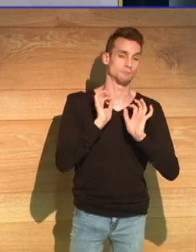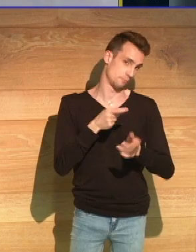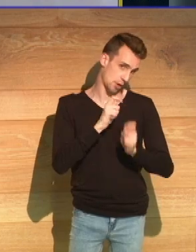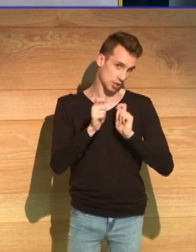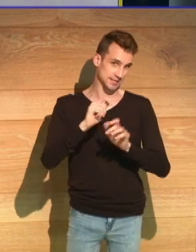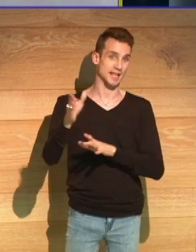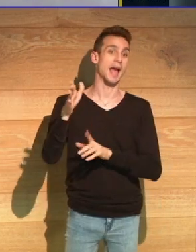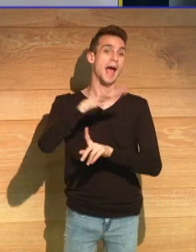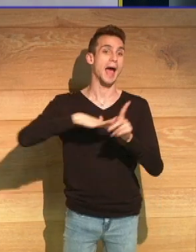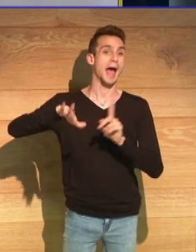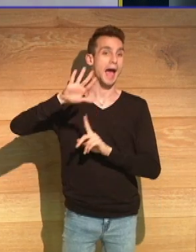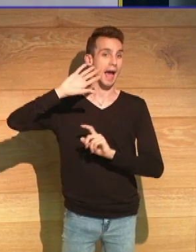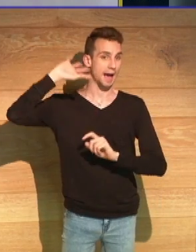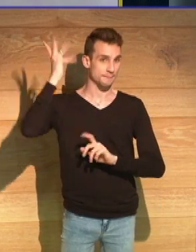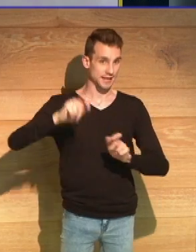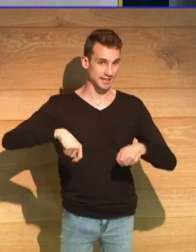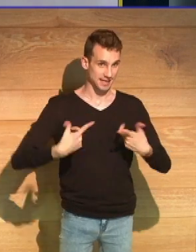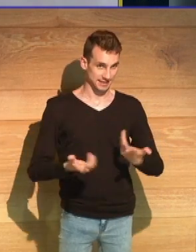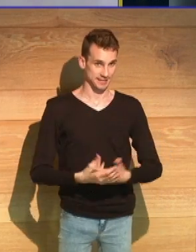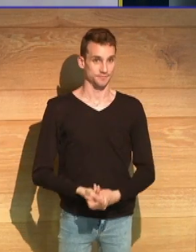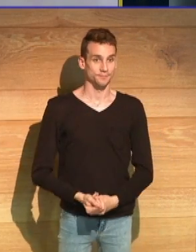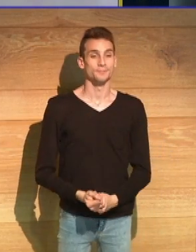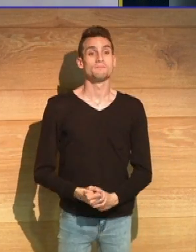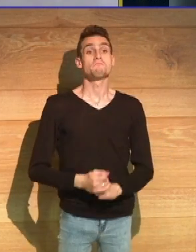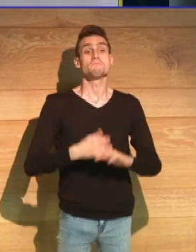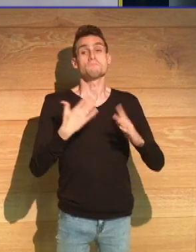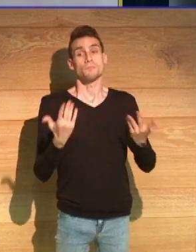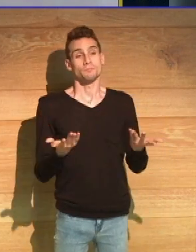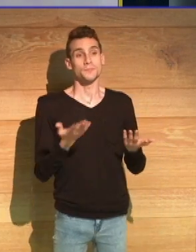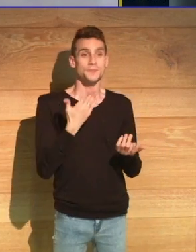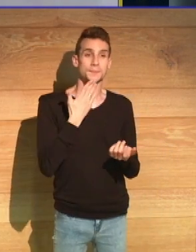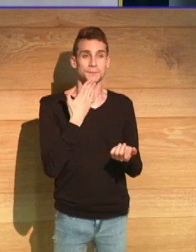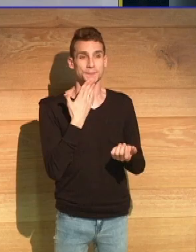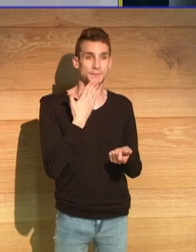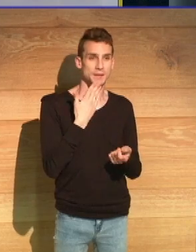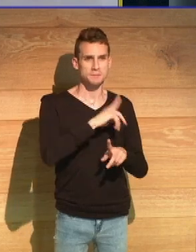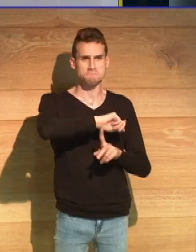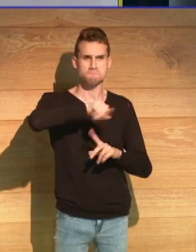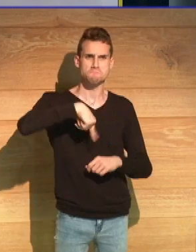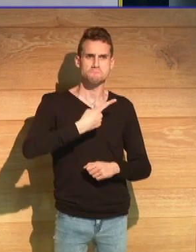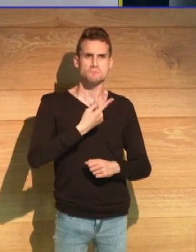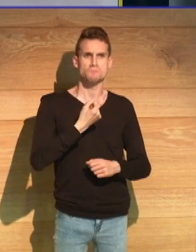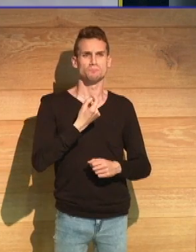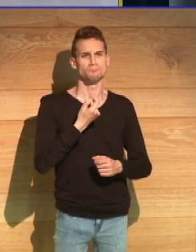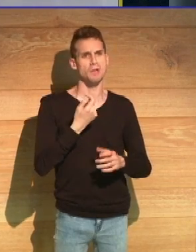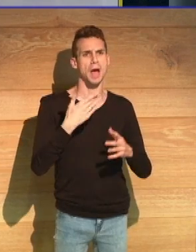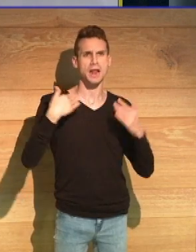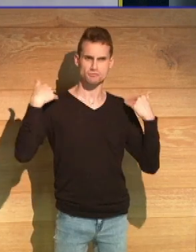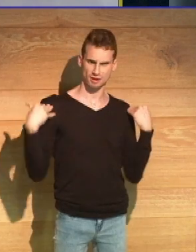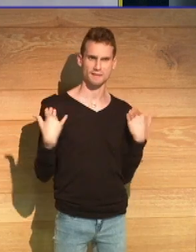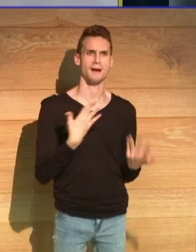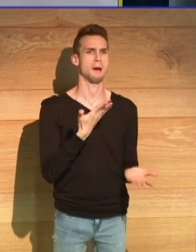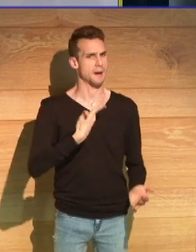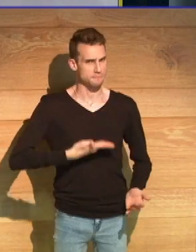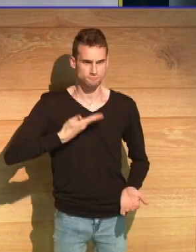periodistas ambientales, claro, es como si tuviéramos a veces una excesiva responsabilidad, como si se nos